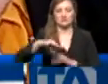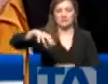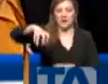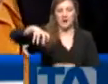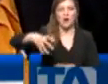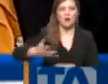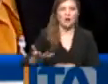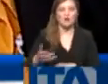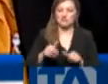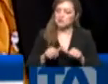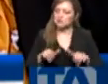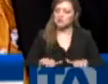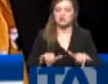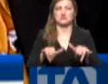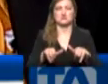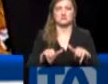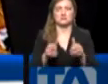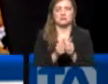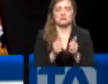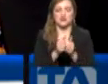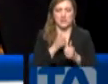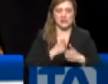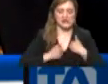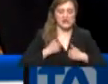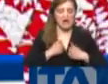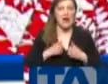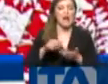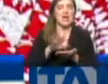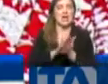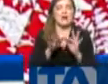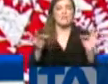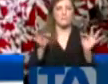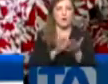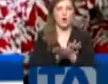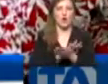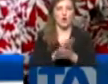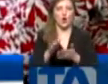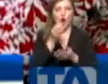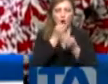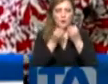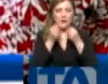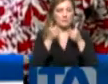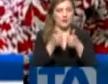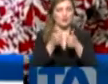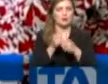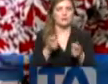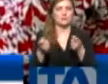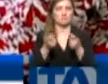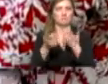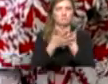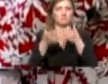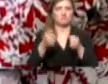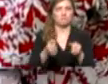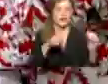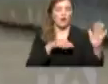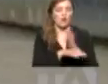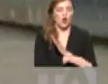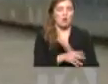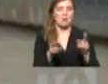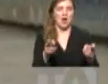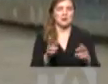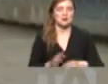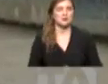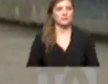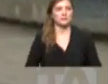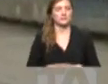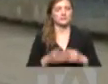potable permanente, los kits de aseo, una adecuada alimentación. Porque no se puede seguir manejando a los presos en bodegas humanas. Lo cierto